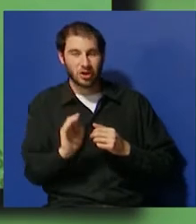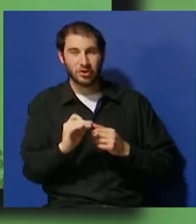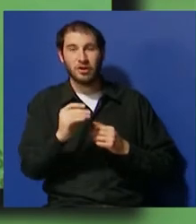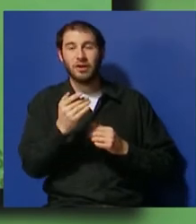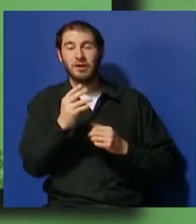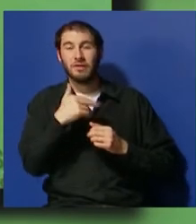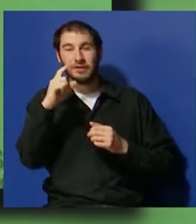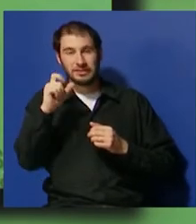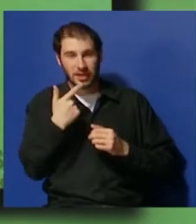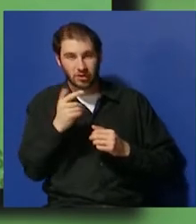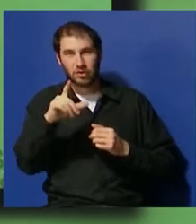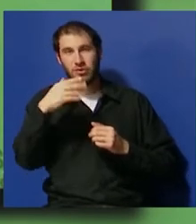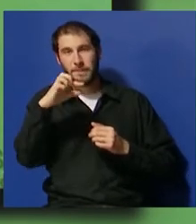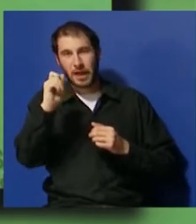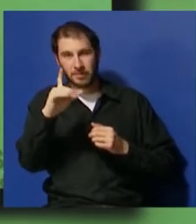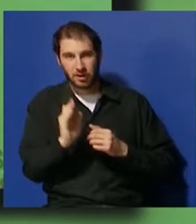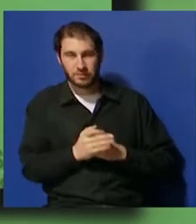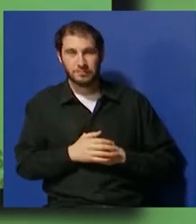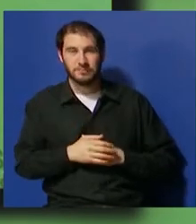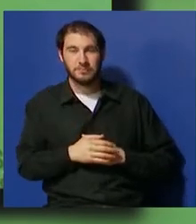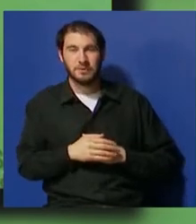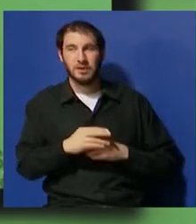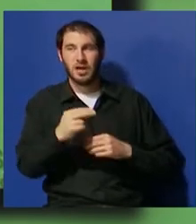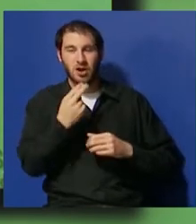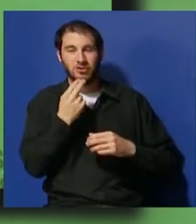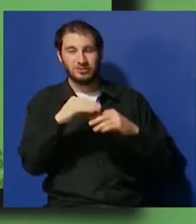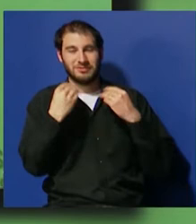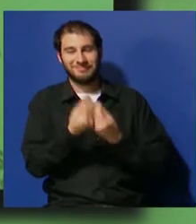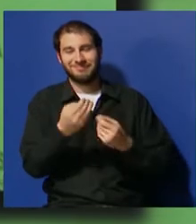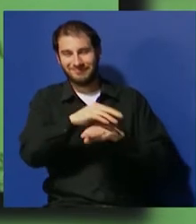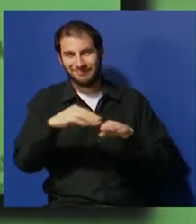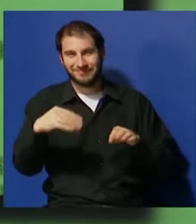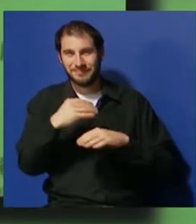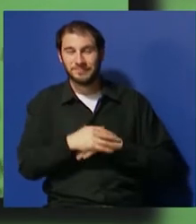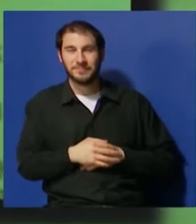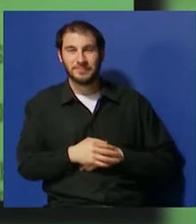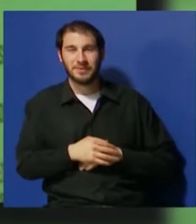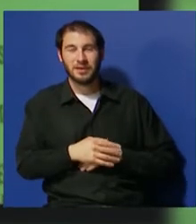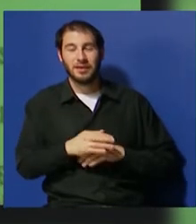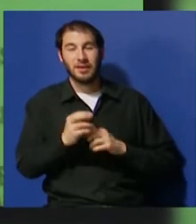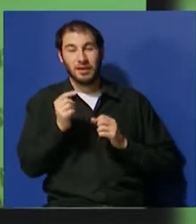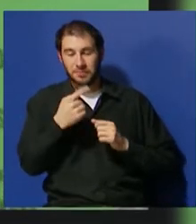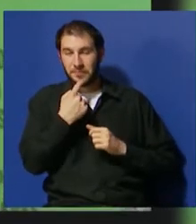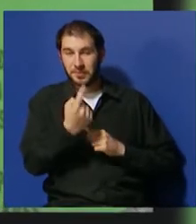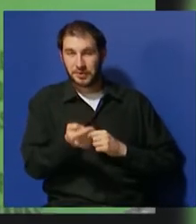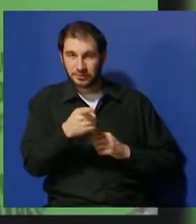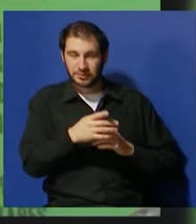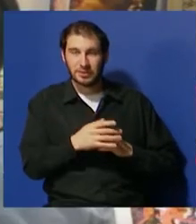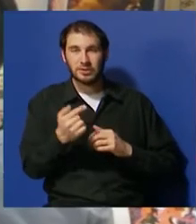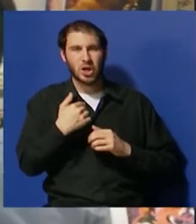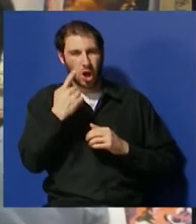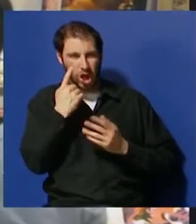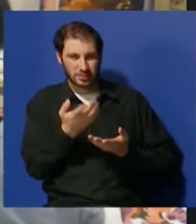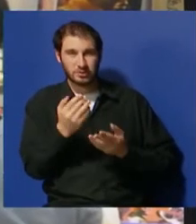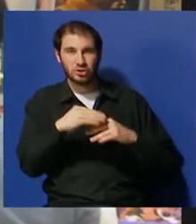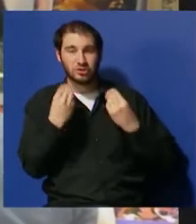Francisco Pérez Ozán y Pablo Villarroel. Bien, 11. El 11 inicial. Claro. Muy bien. Eso, a ver, pregunto, no sé, desde el desconocimiento, que